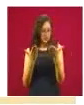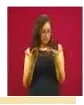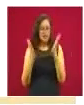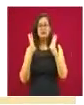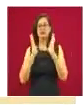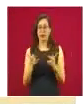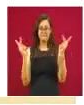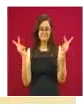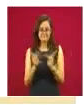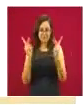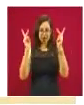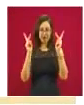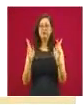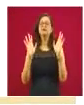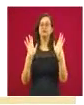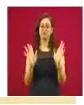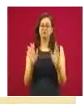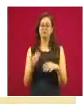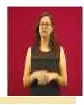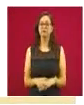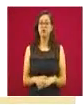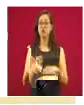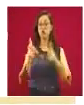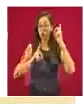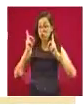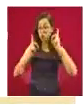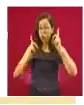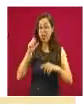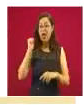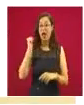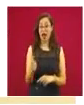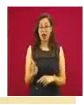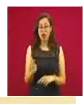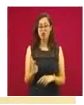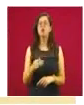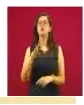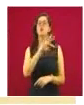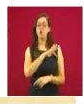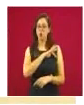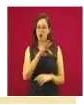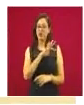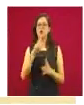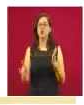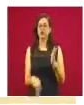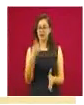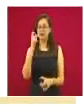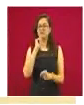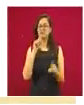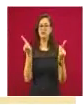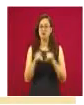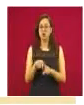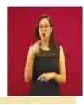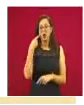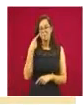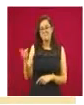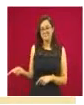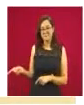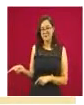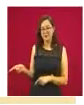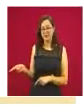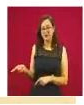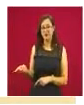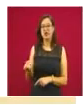el descuento que hay en tu nómina. Si tienes una duda, una vez más, puedes ir a través de la página que está aquí para